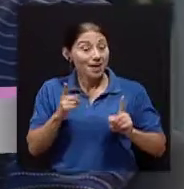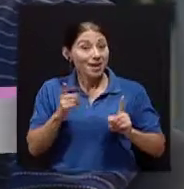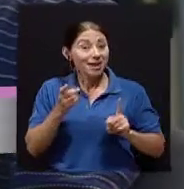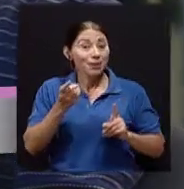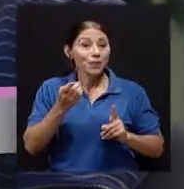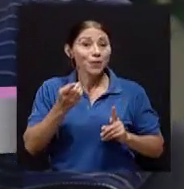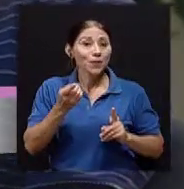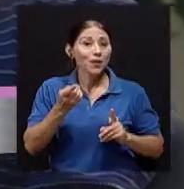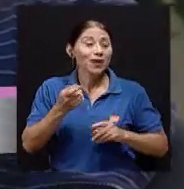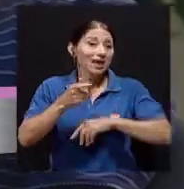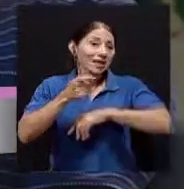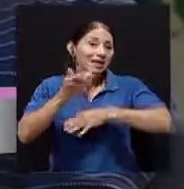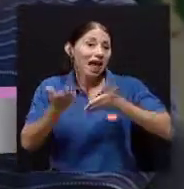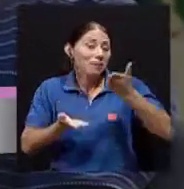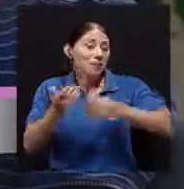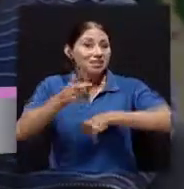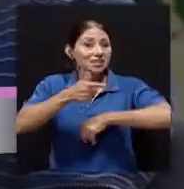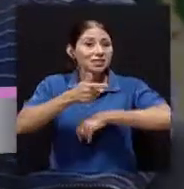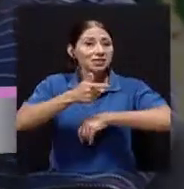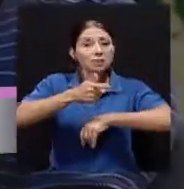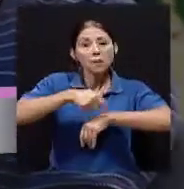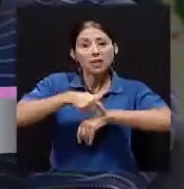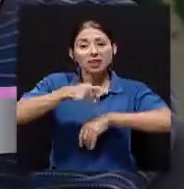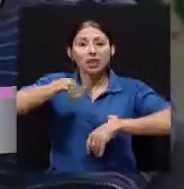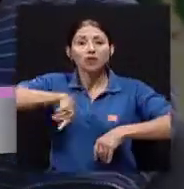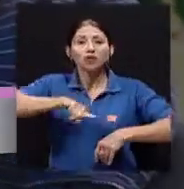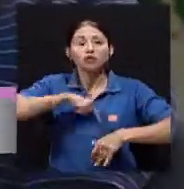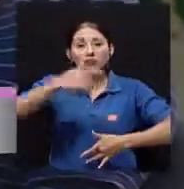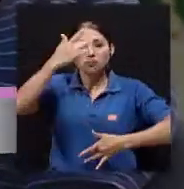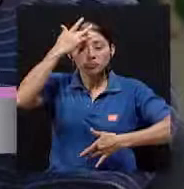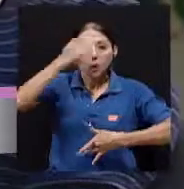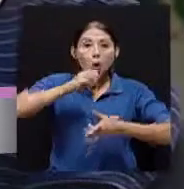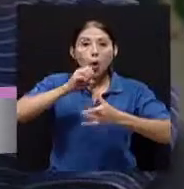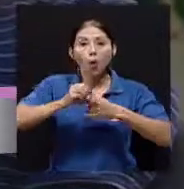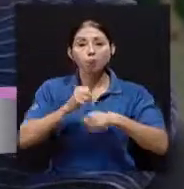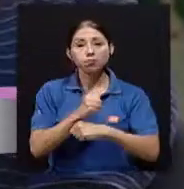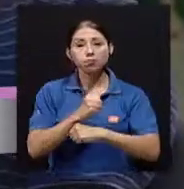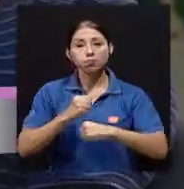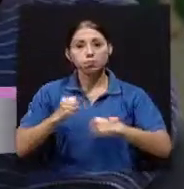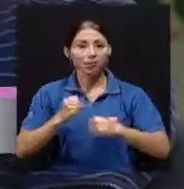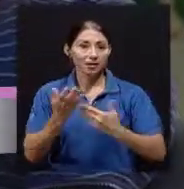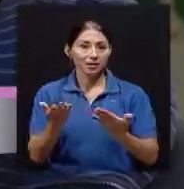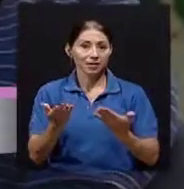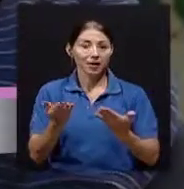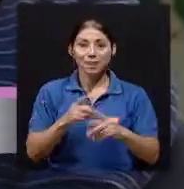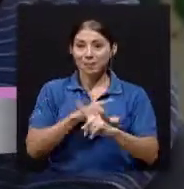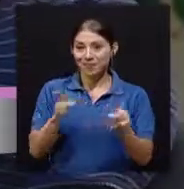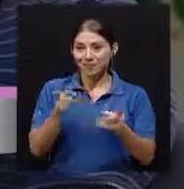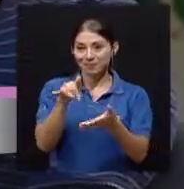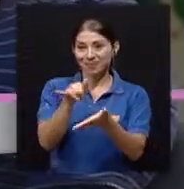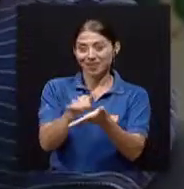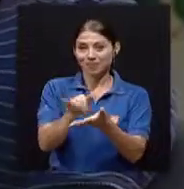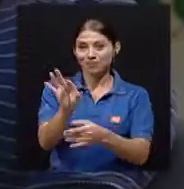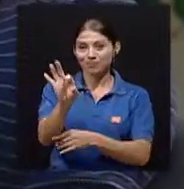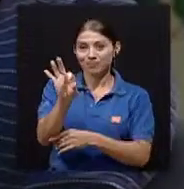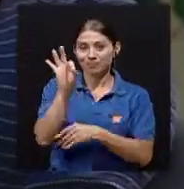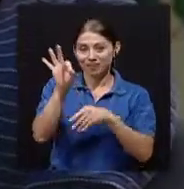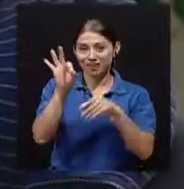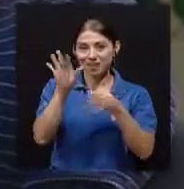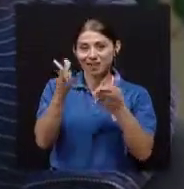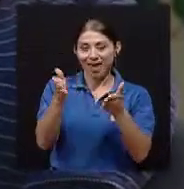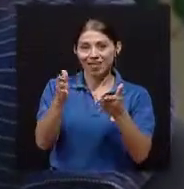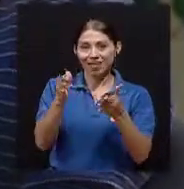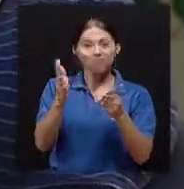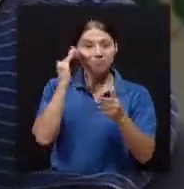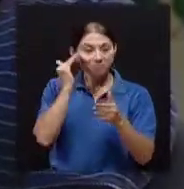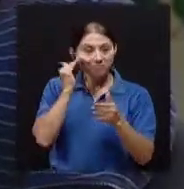estamos relacionados a la obesidad como tal, ¿verdad? Y para ello, pues, vamos a tener una invitada especialista en el tema que,